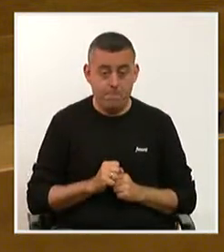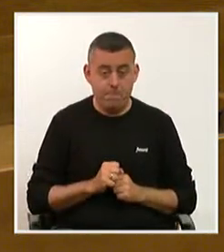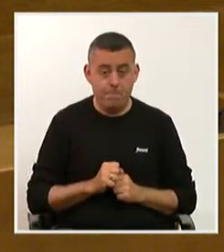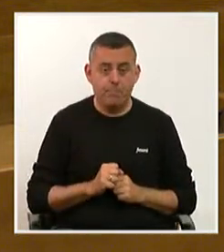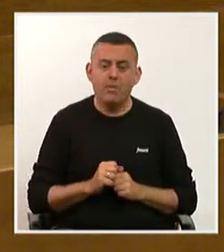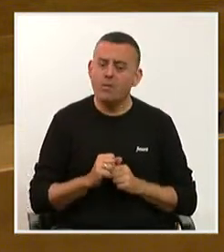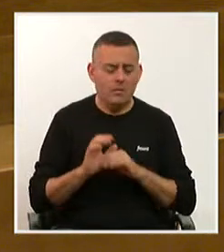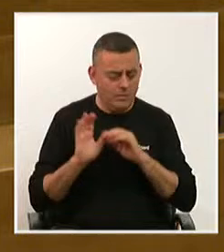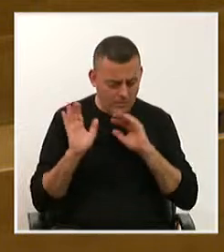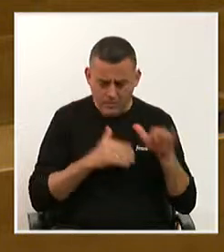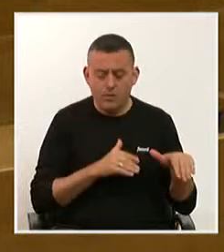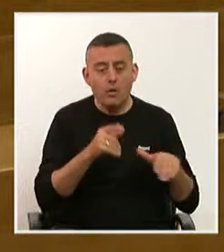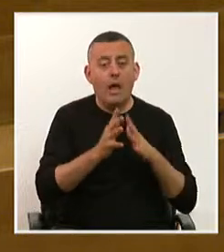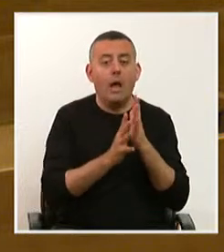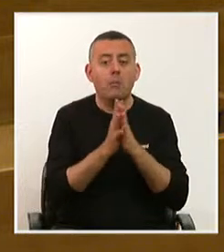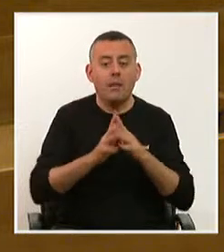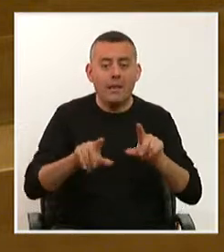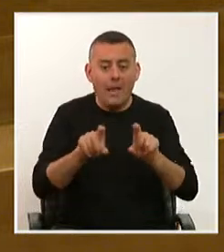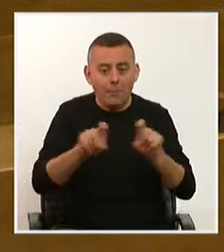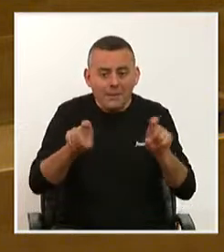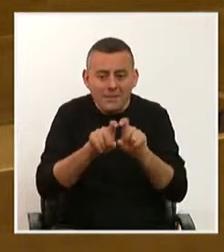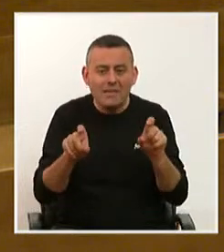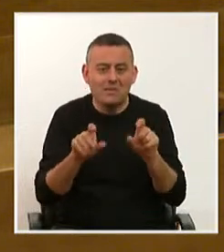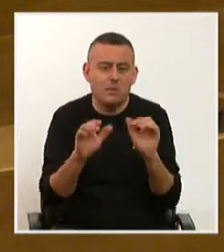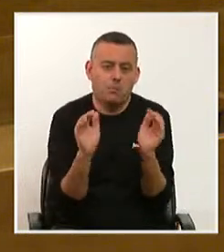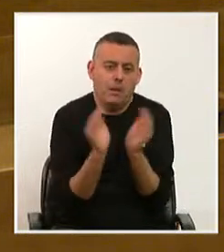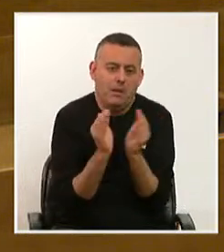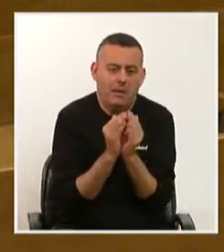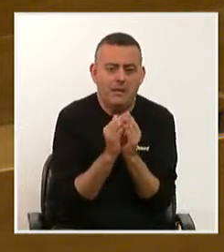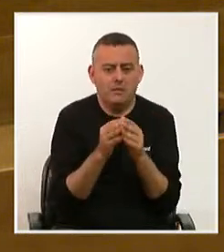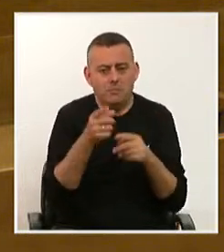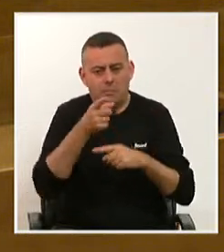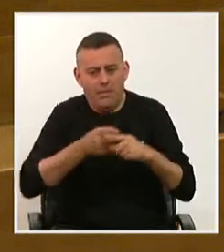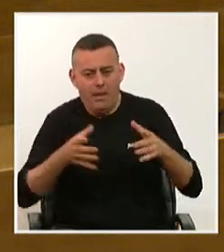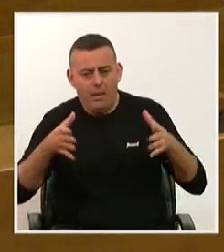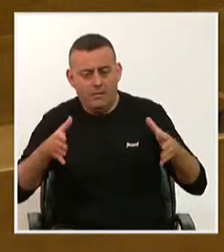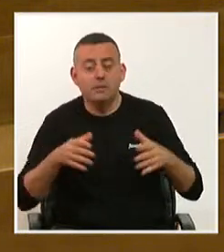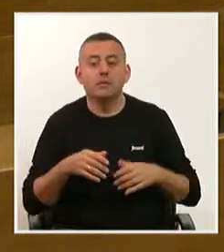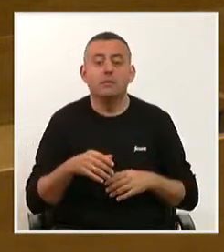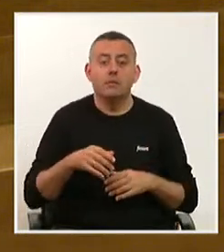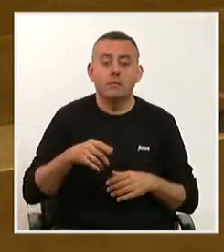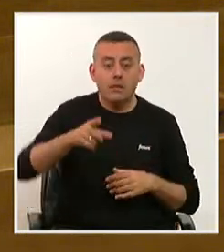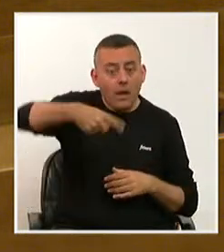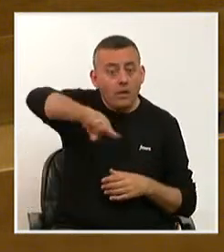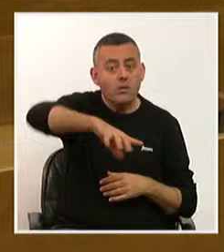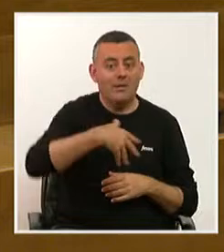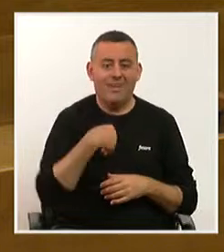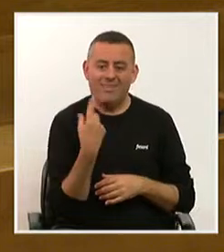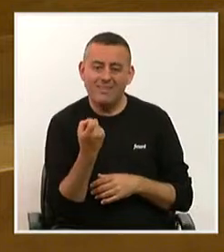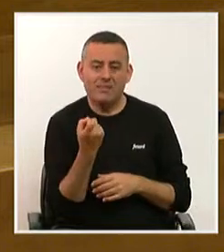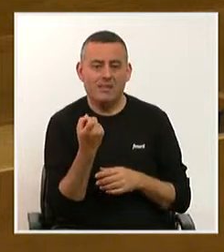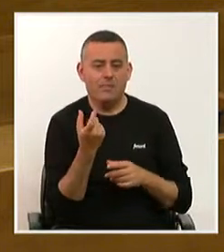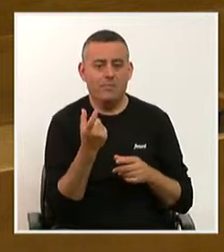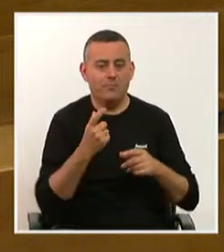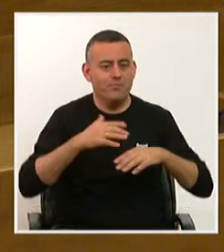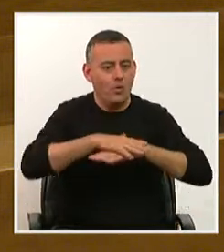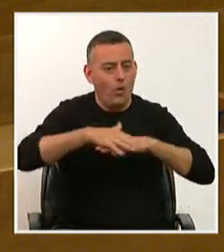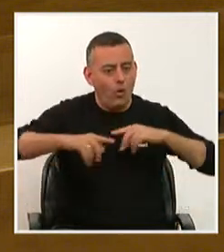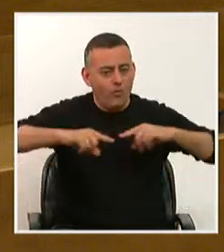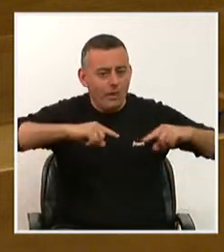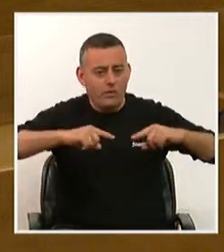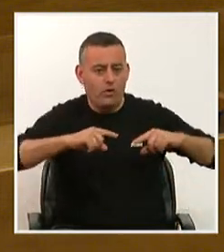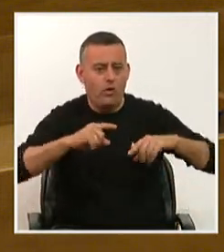gr del empresarial que son aquell que neces del del poder